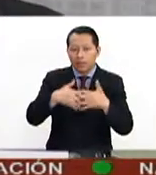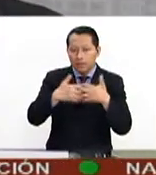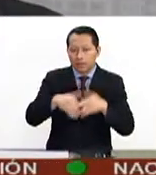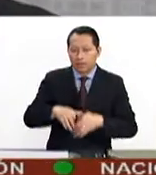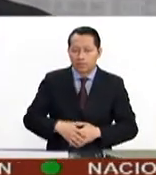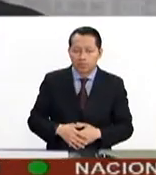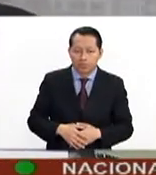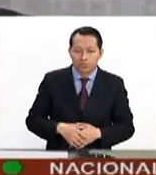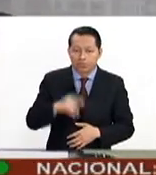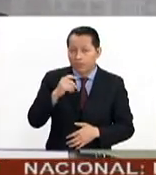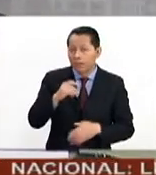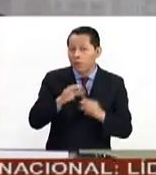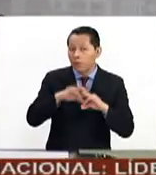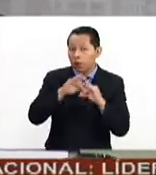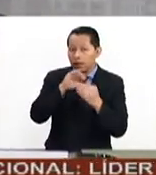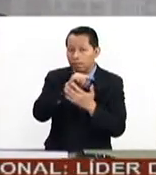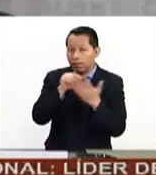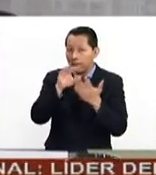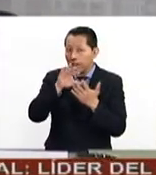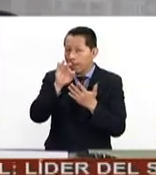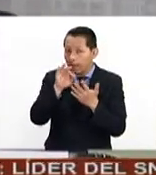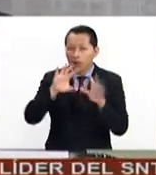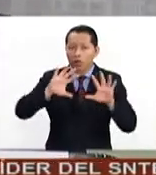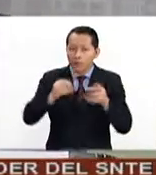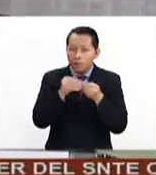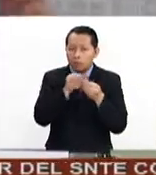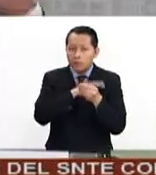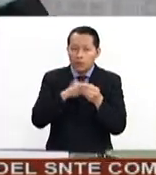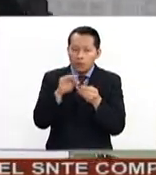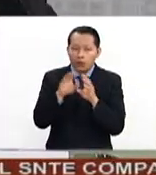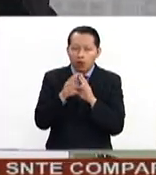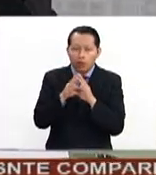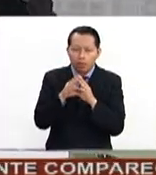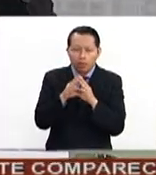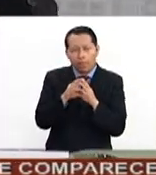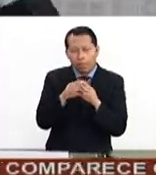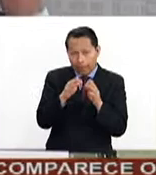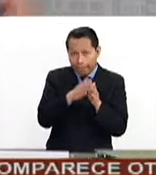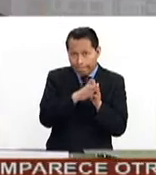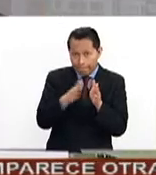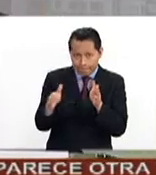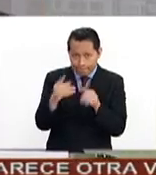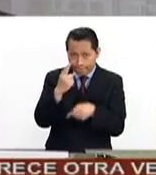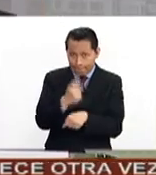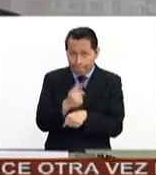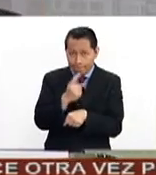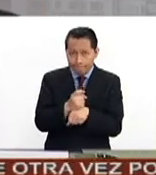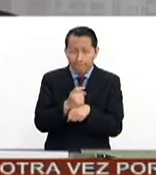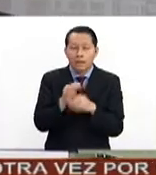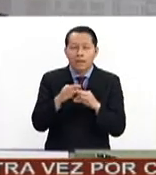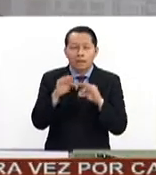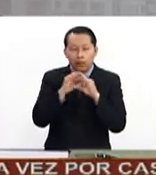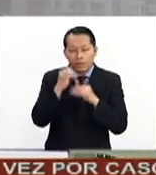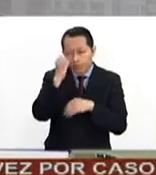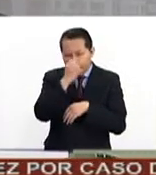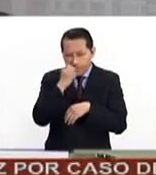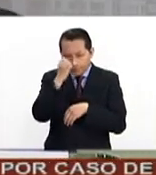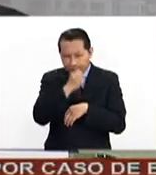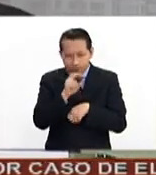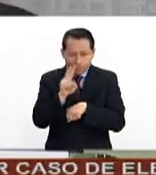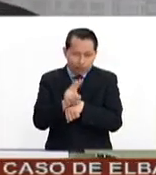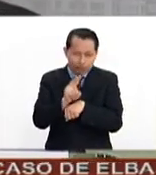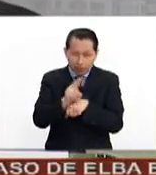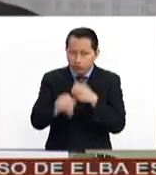Se trata de crear una estrategia integral que incluya en la primera etapa conocer los requerimientos de consumo de